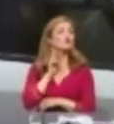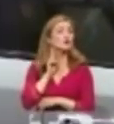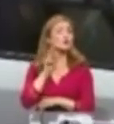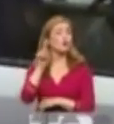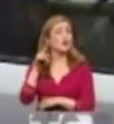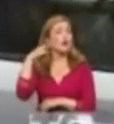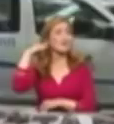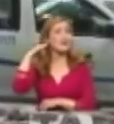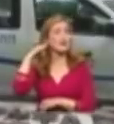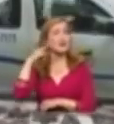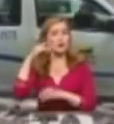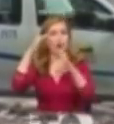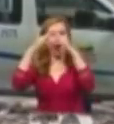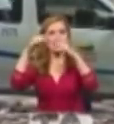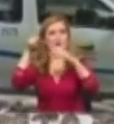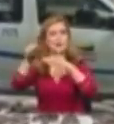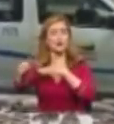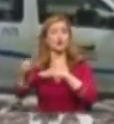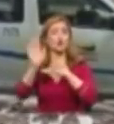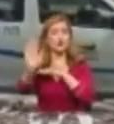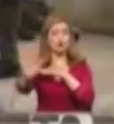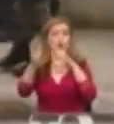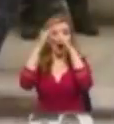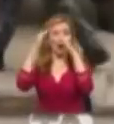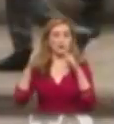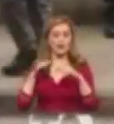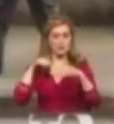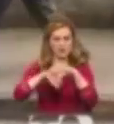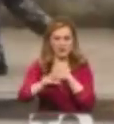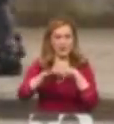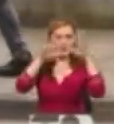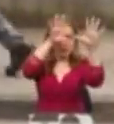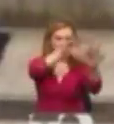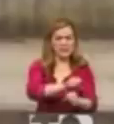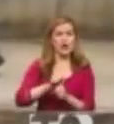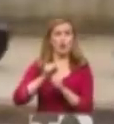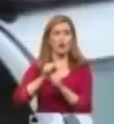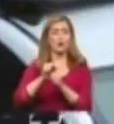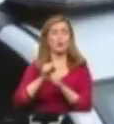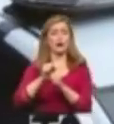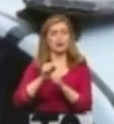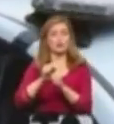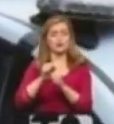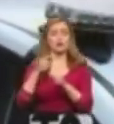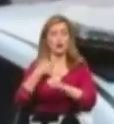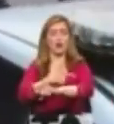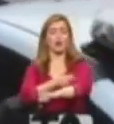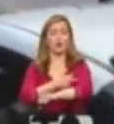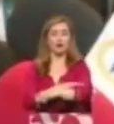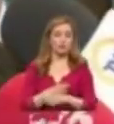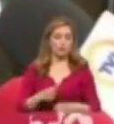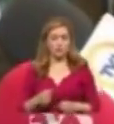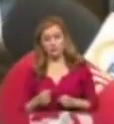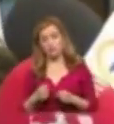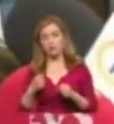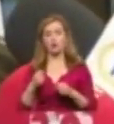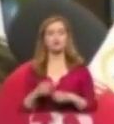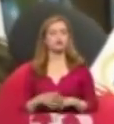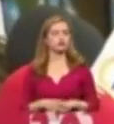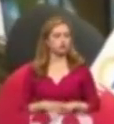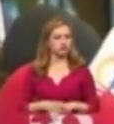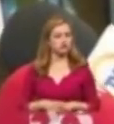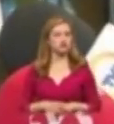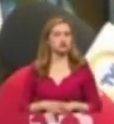de las niñas fue rescatada de la casa del agresor y que al parecer estaba bajo los efectos de alguna droga. Al